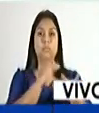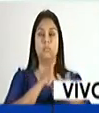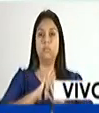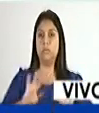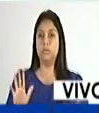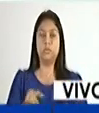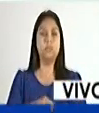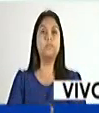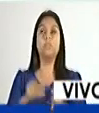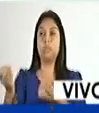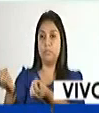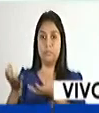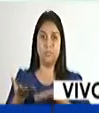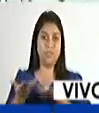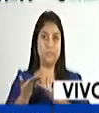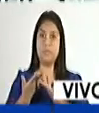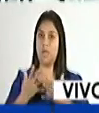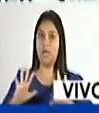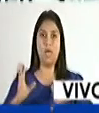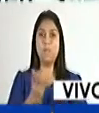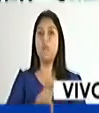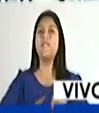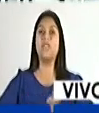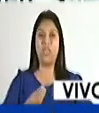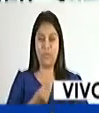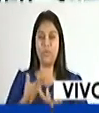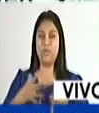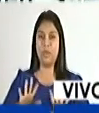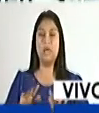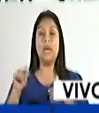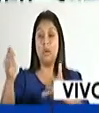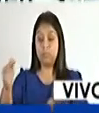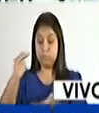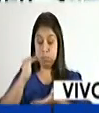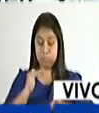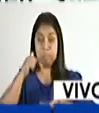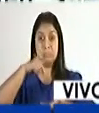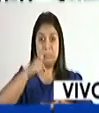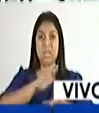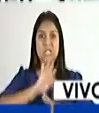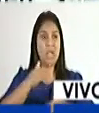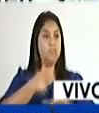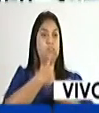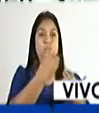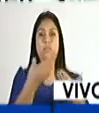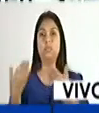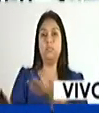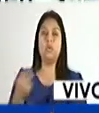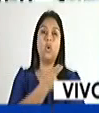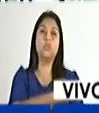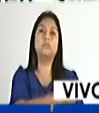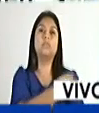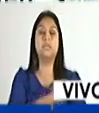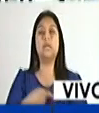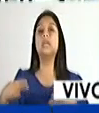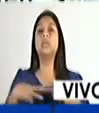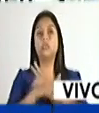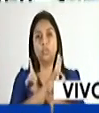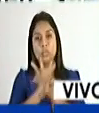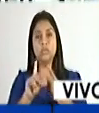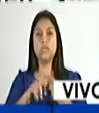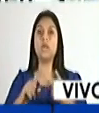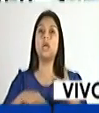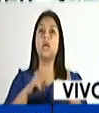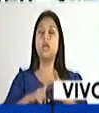parte de los proveedores. Estos serán entregados a hospitales temporales como el del Parque de la Industria, el Hospital